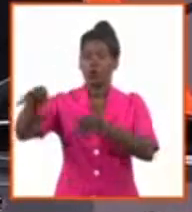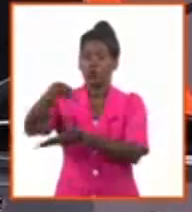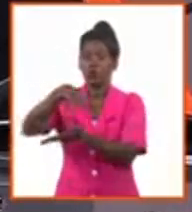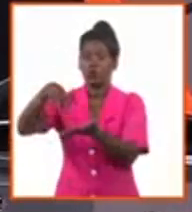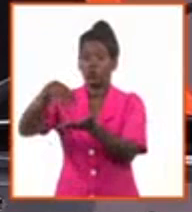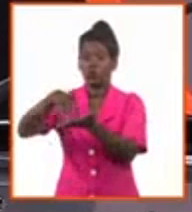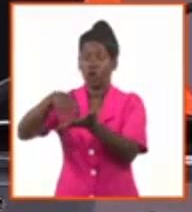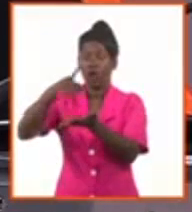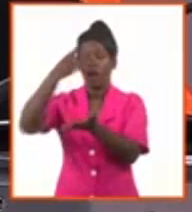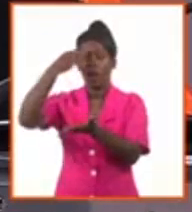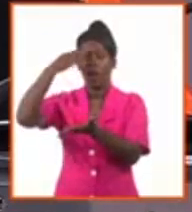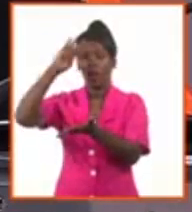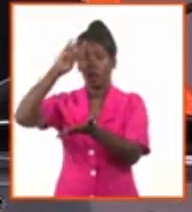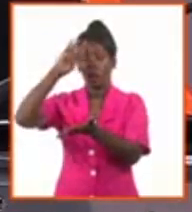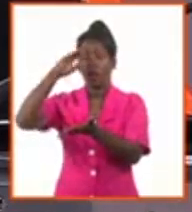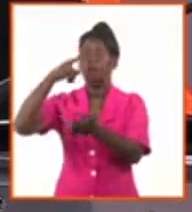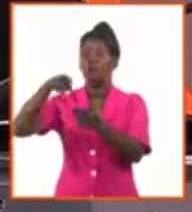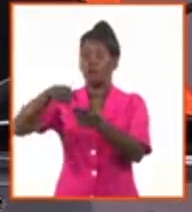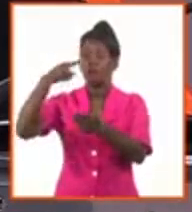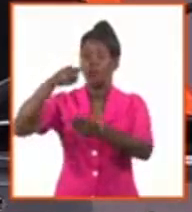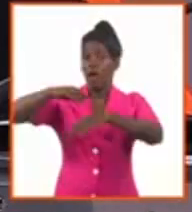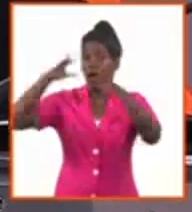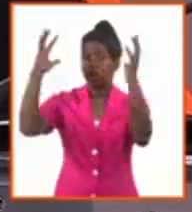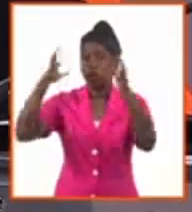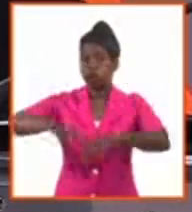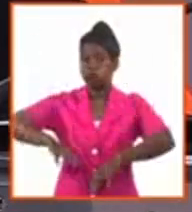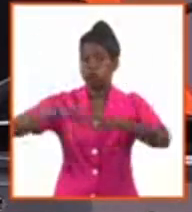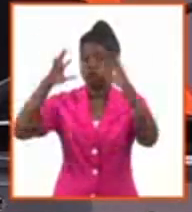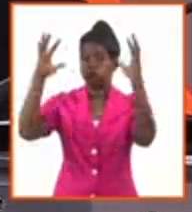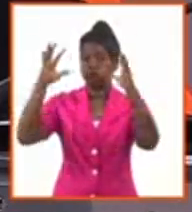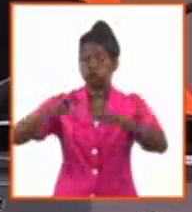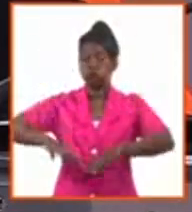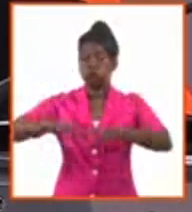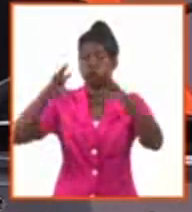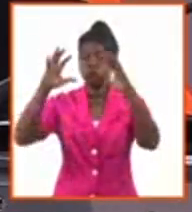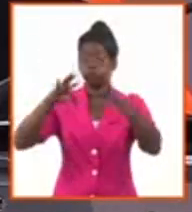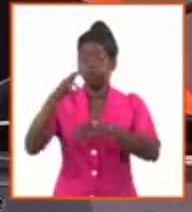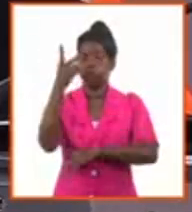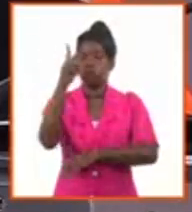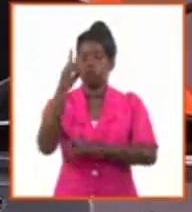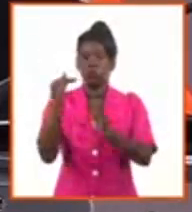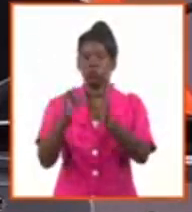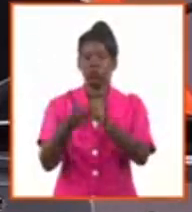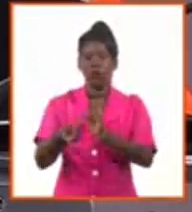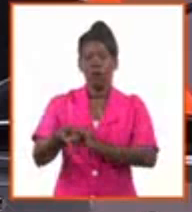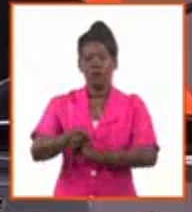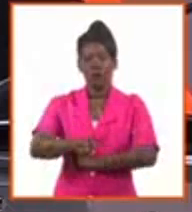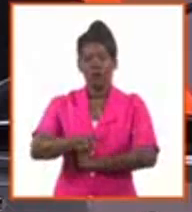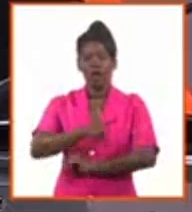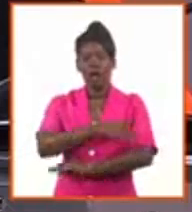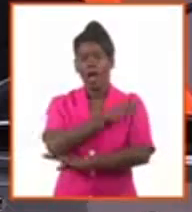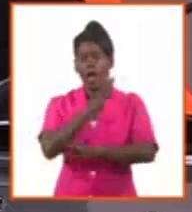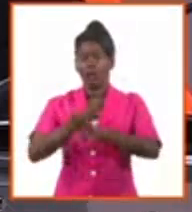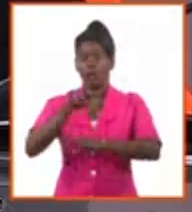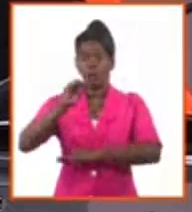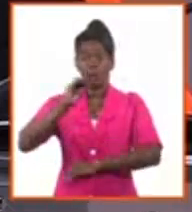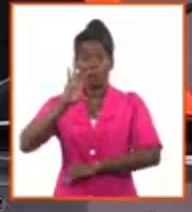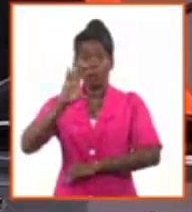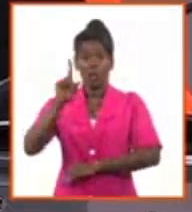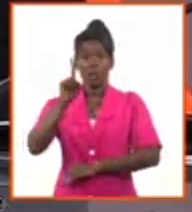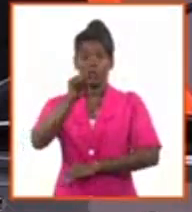Francia, pero en la estación del Cabo de San Antonio, en el extremo occidental, se reportan desde las 2 de la tarde de ayer hasta la mañana de